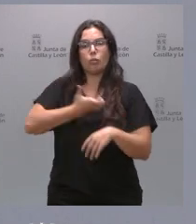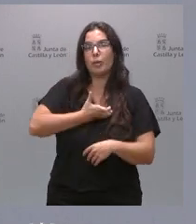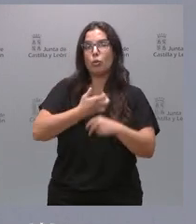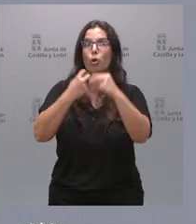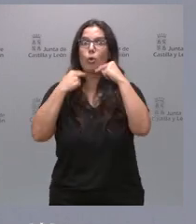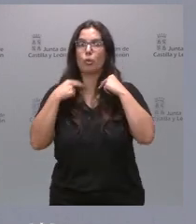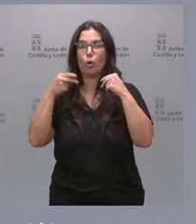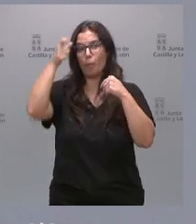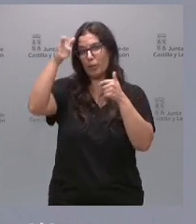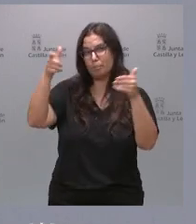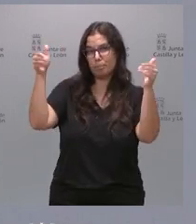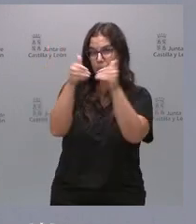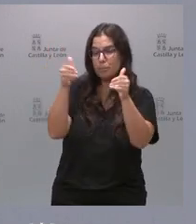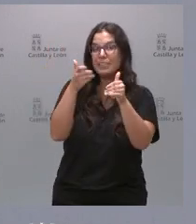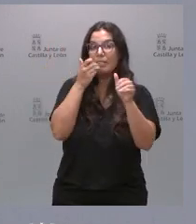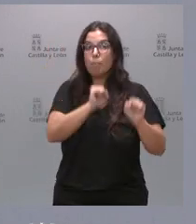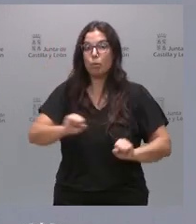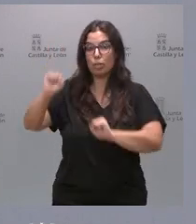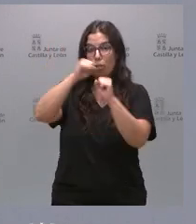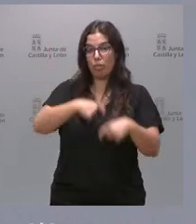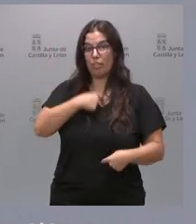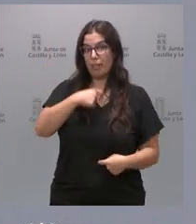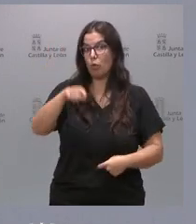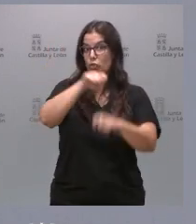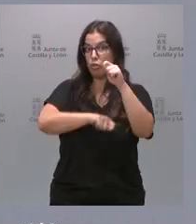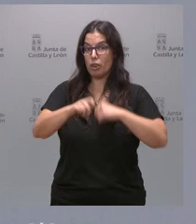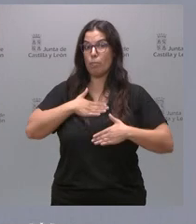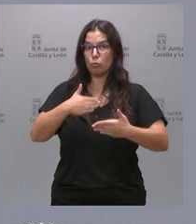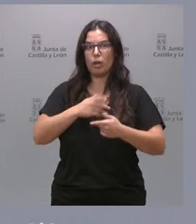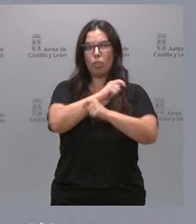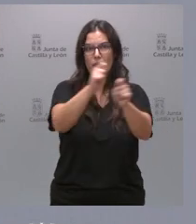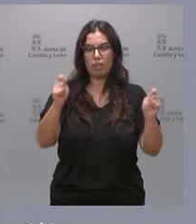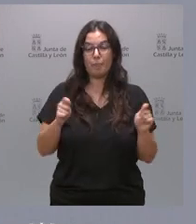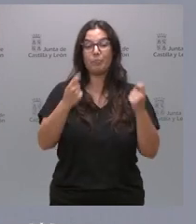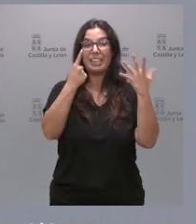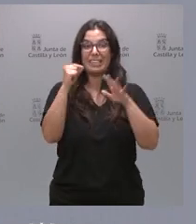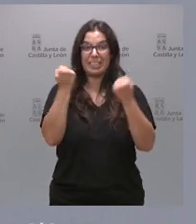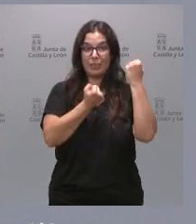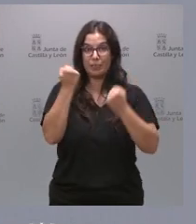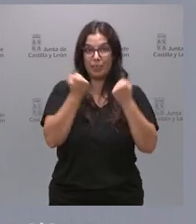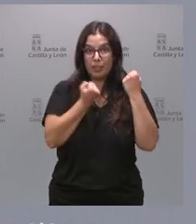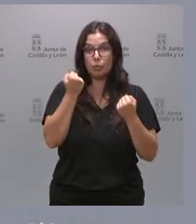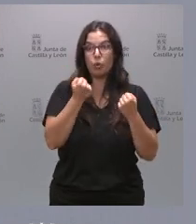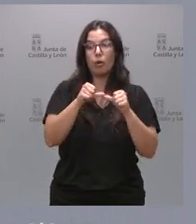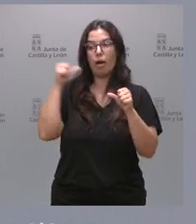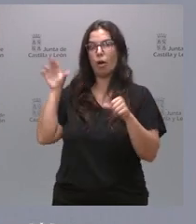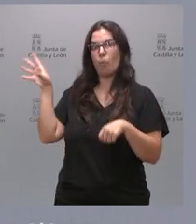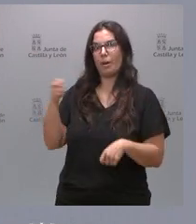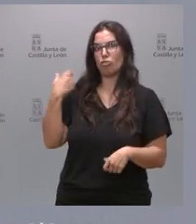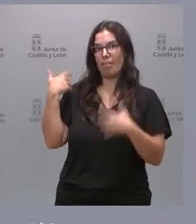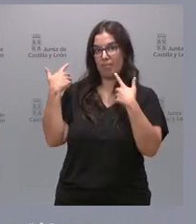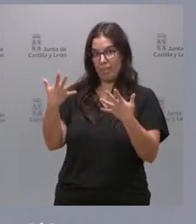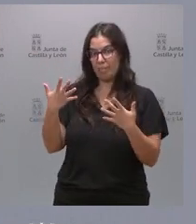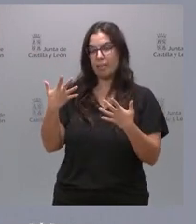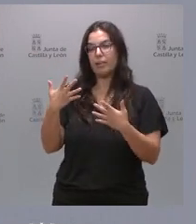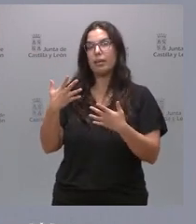cuenten con agrupación de protección civil y a las asociaciones de voluntarios estos 60 vehículos se unen a los 10 ya adquiridos que se